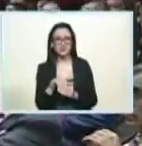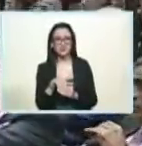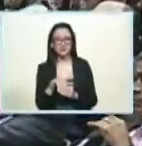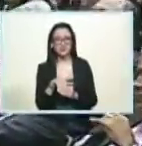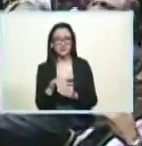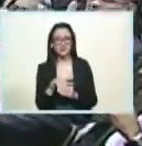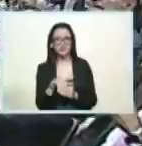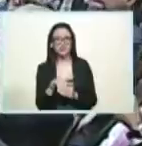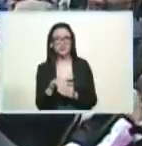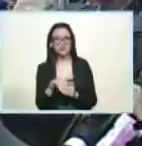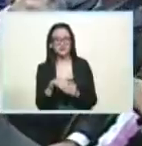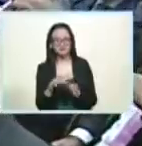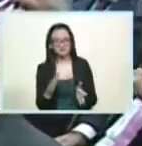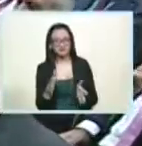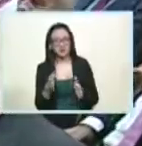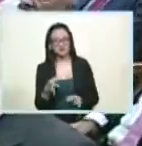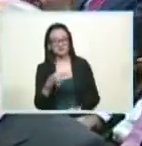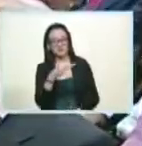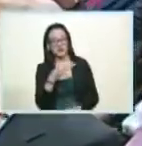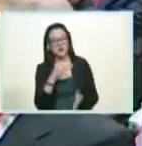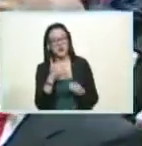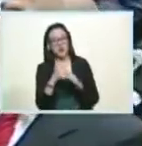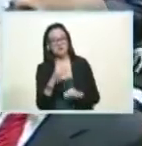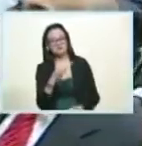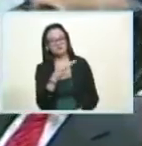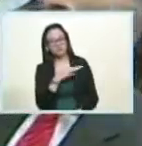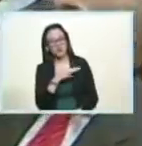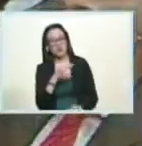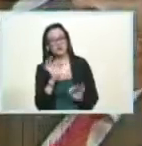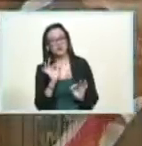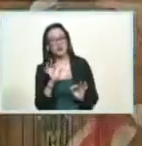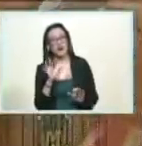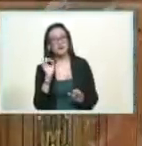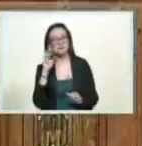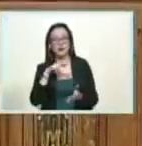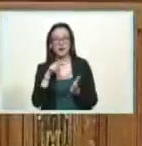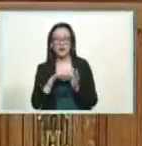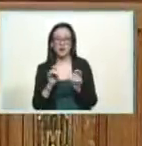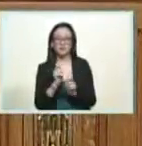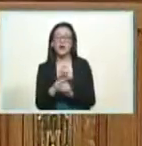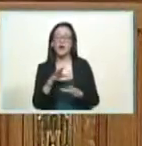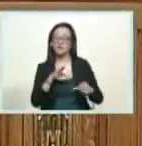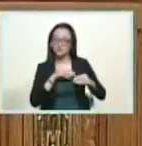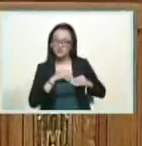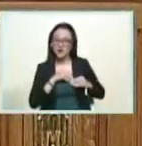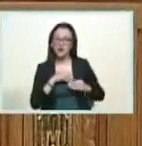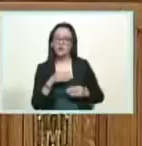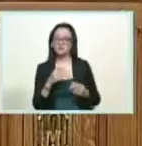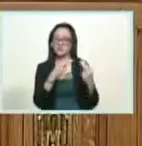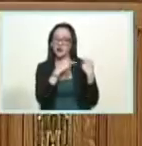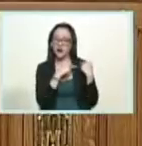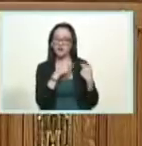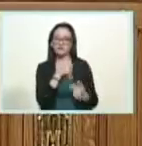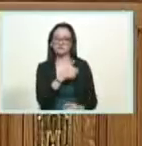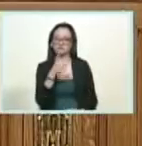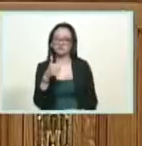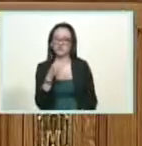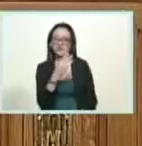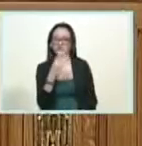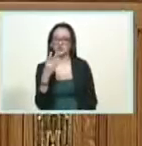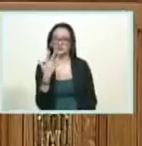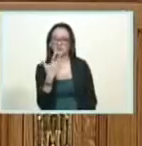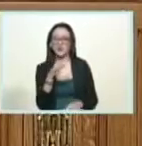quedaron investidos por esta Asamblea Nacional Constituyente y asumieron sus cargos los 335 alcaldes